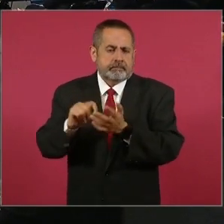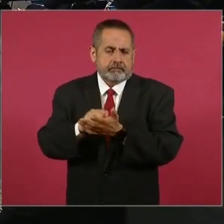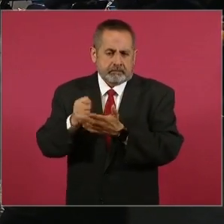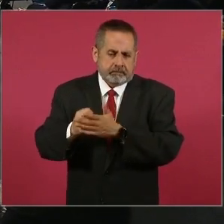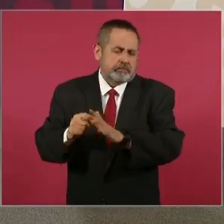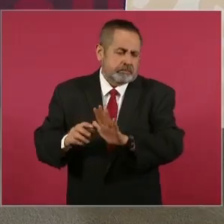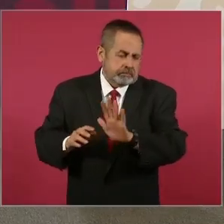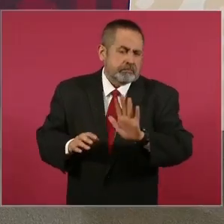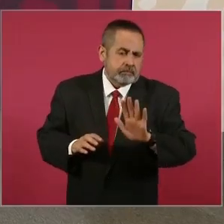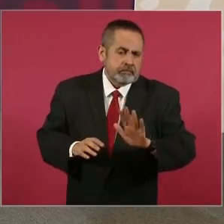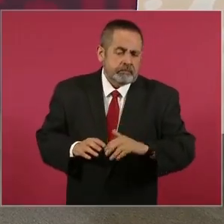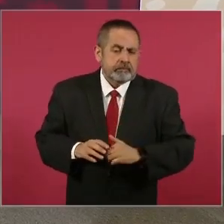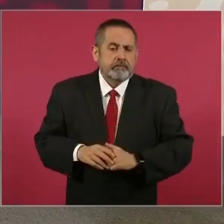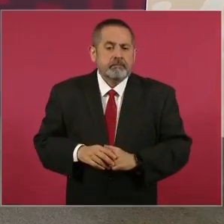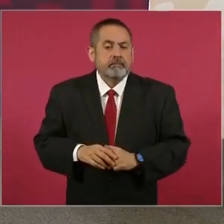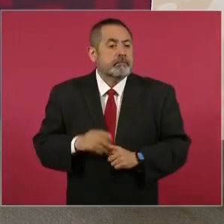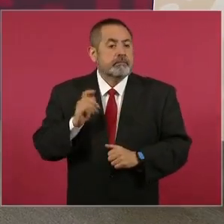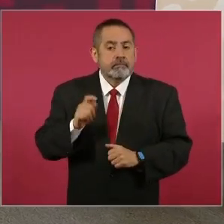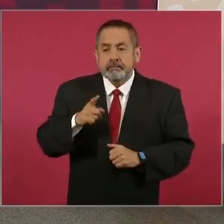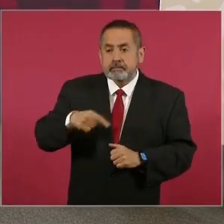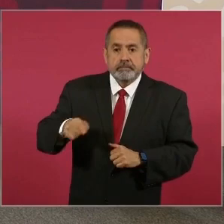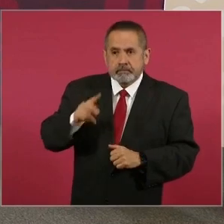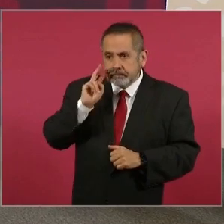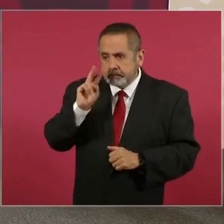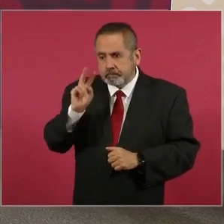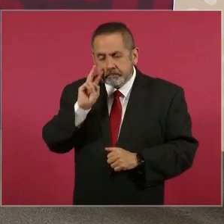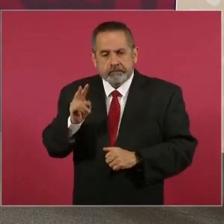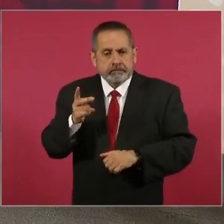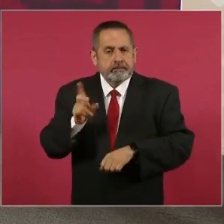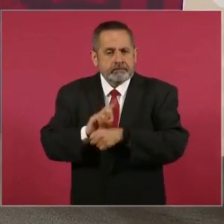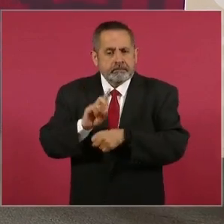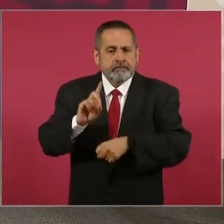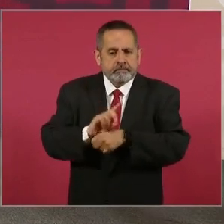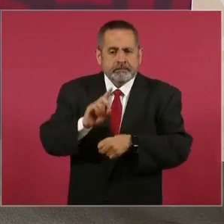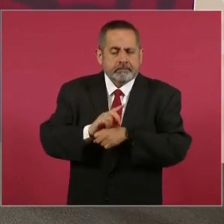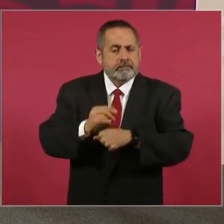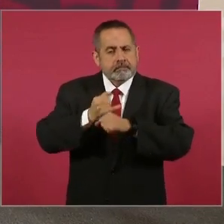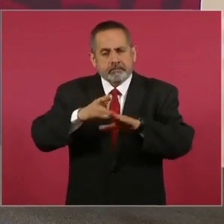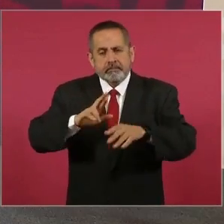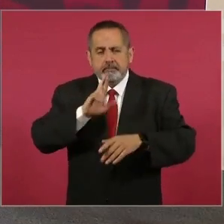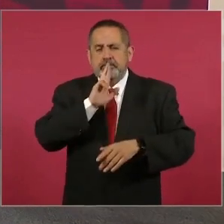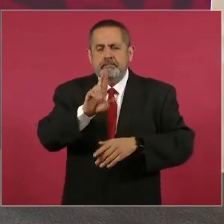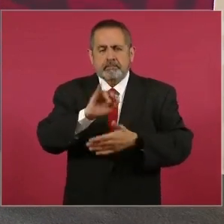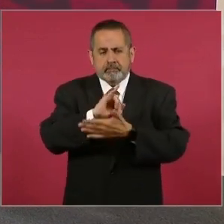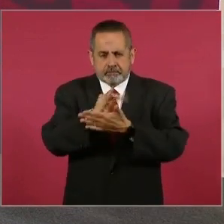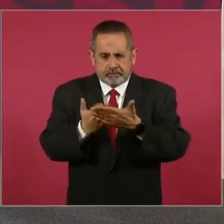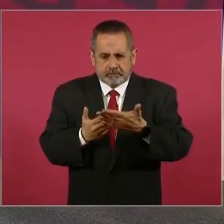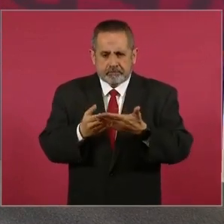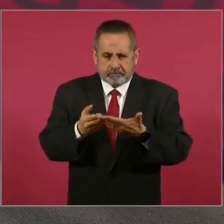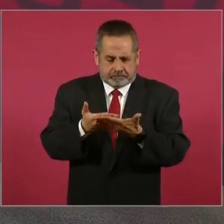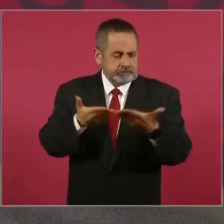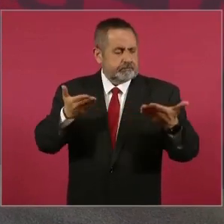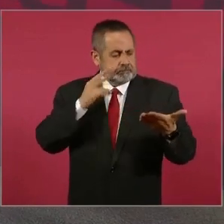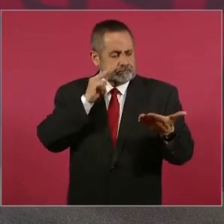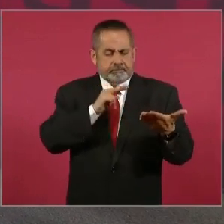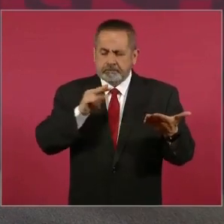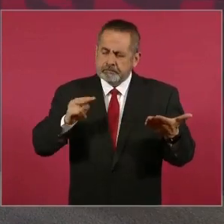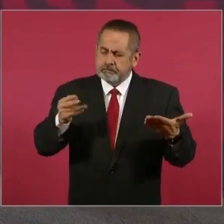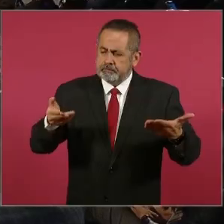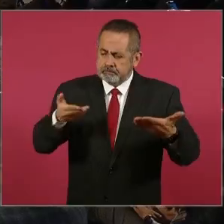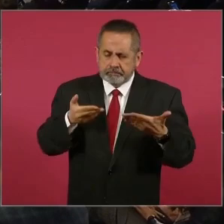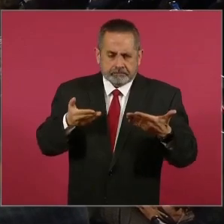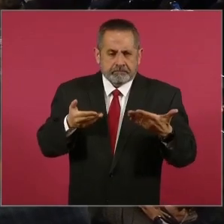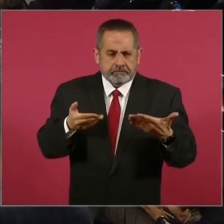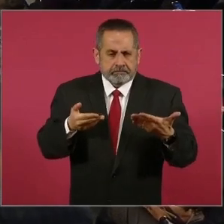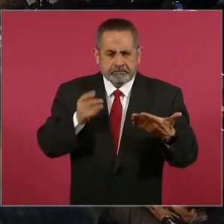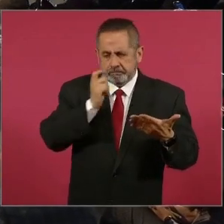Tamaulipas porque todos los días vemos los reportes nosotros recibimos el